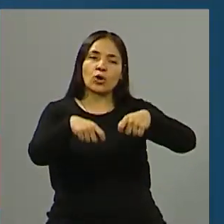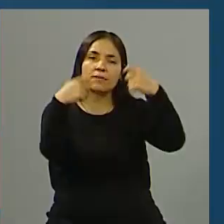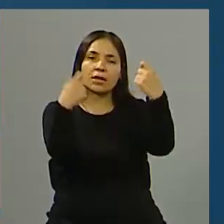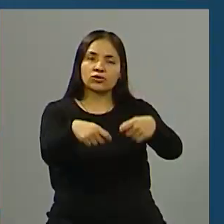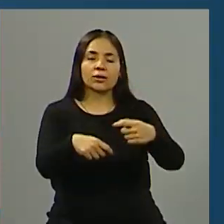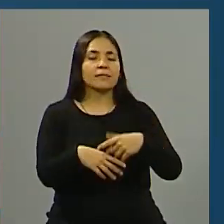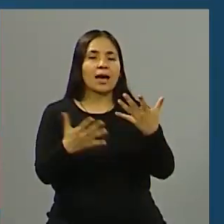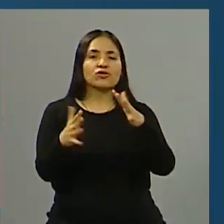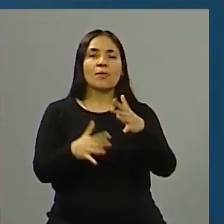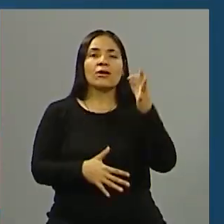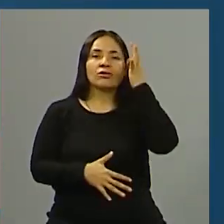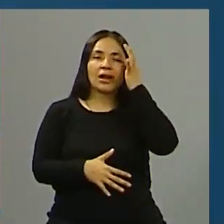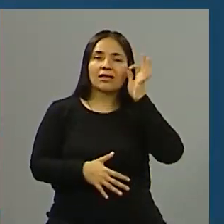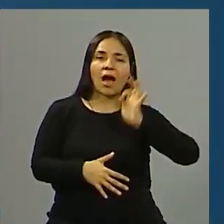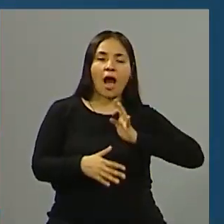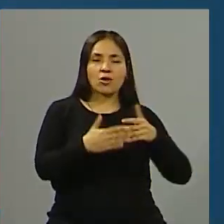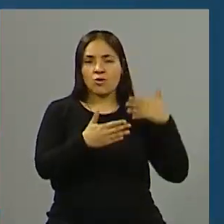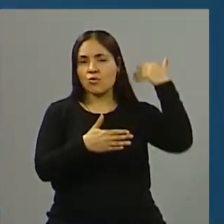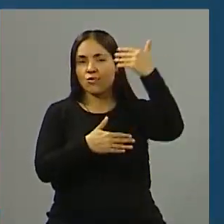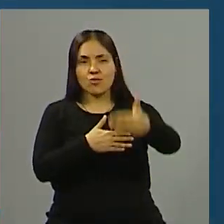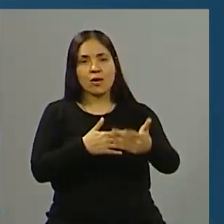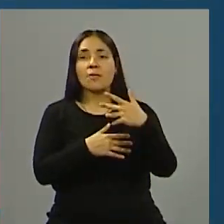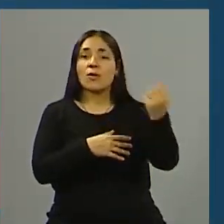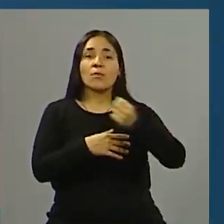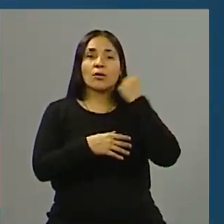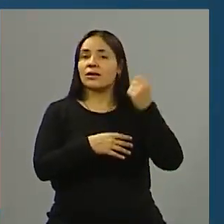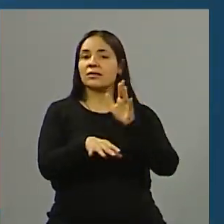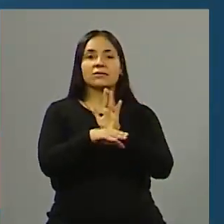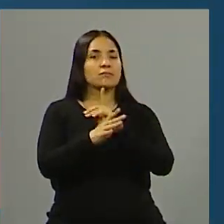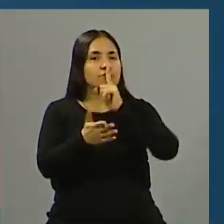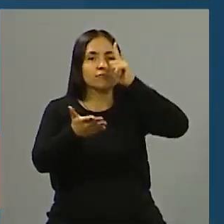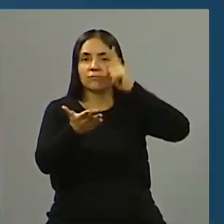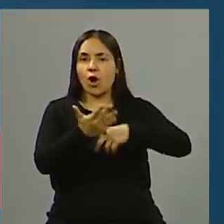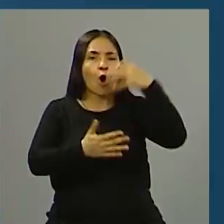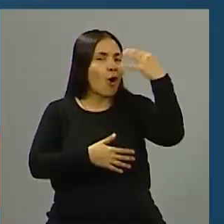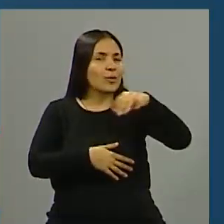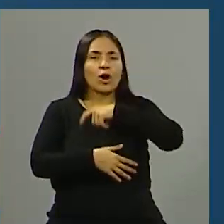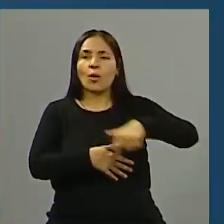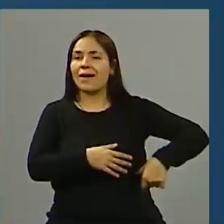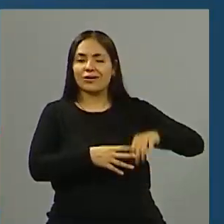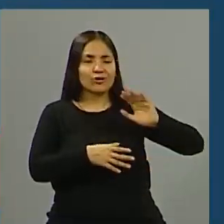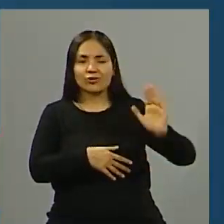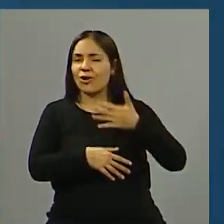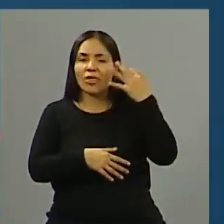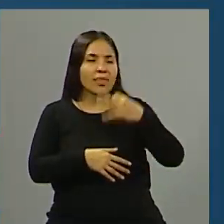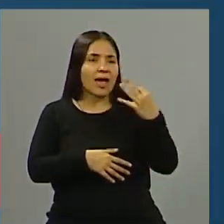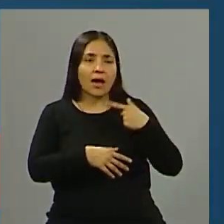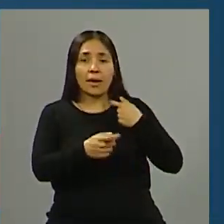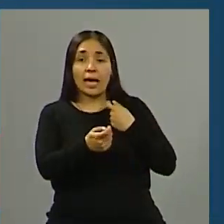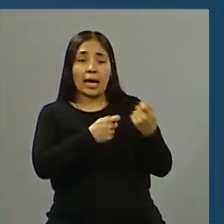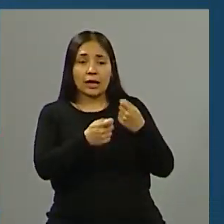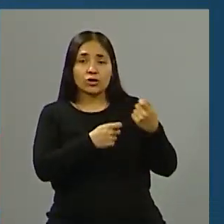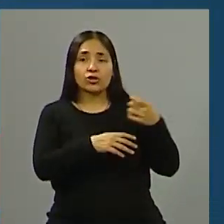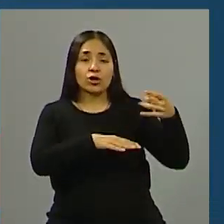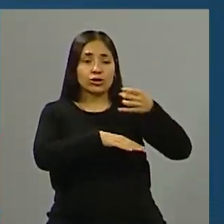importante que hay que acordar estas políticas de Estado para poder sostener una inversión y poder tener un planeamiento no solamente